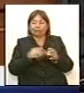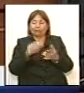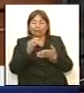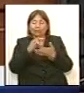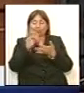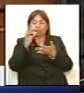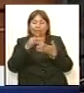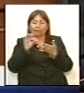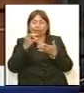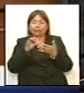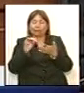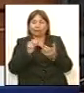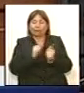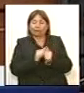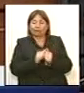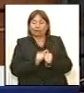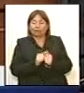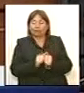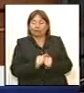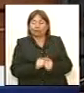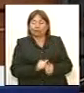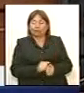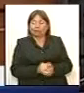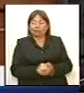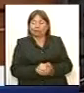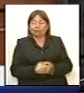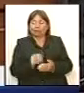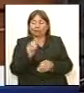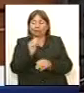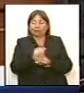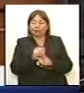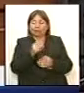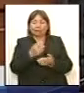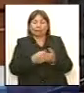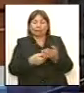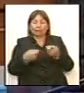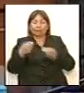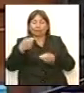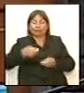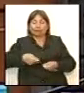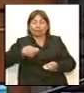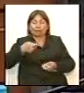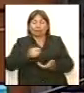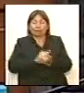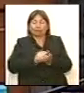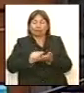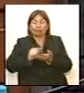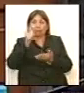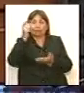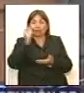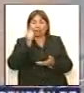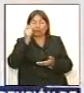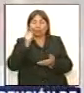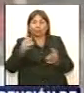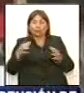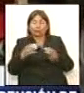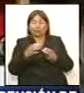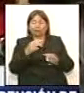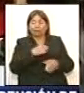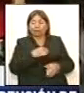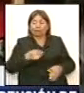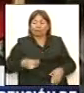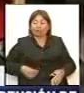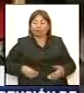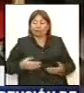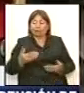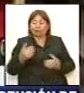Calificadora de Merecimiento de Pensiones de Gracia a cargo de la Presidencia y Consejo de Ministros. De esta forma,